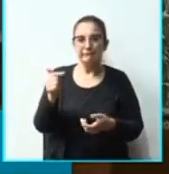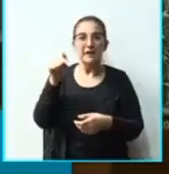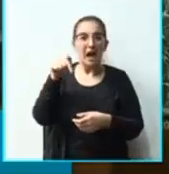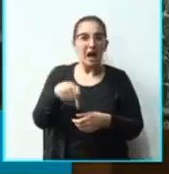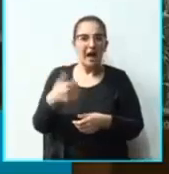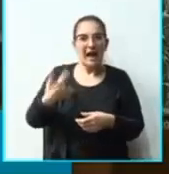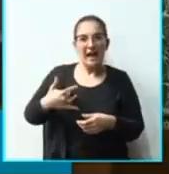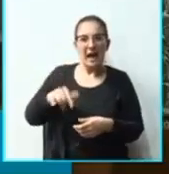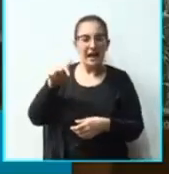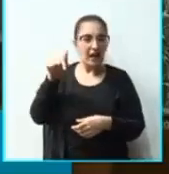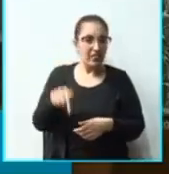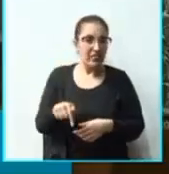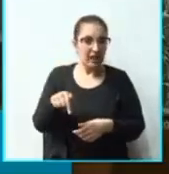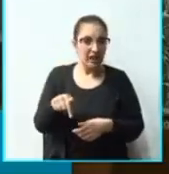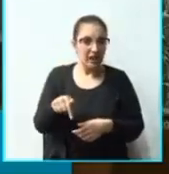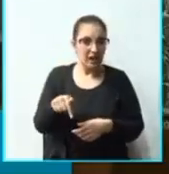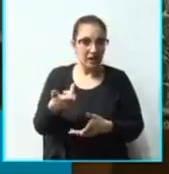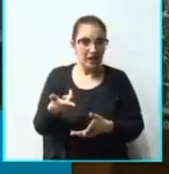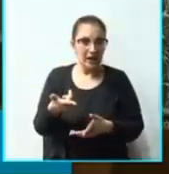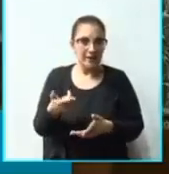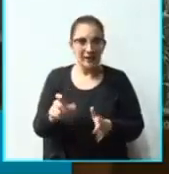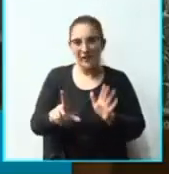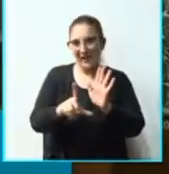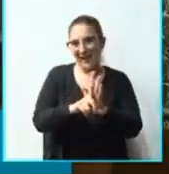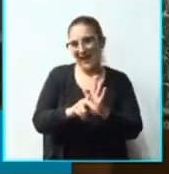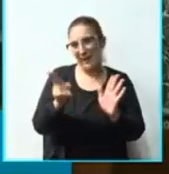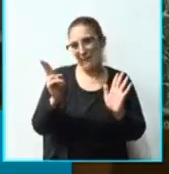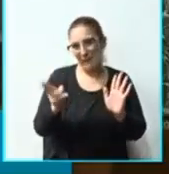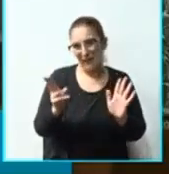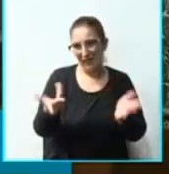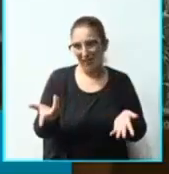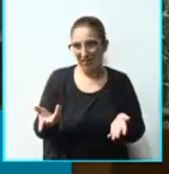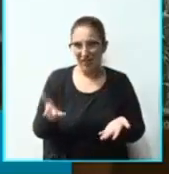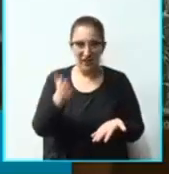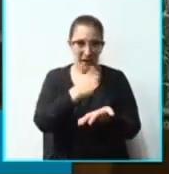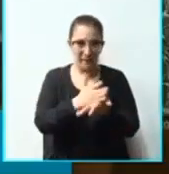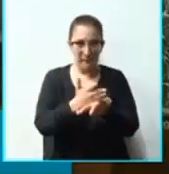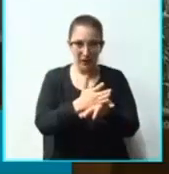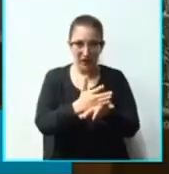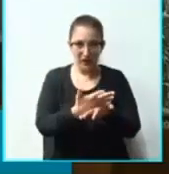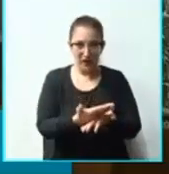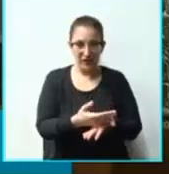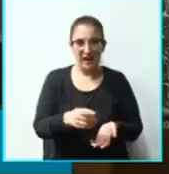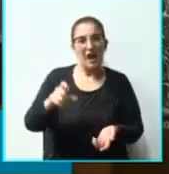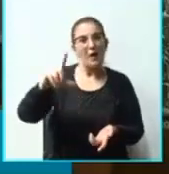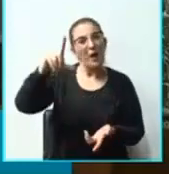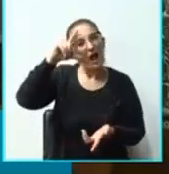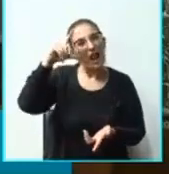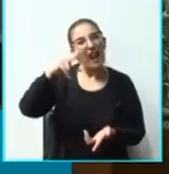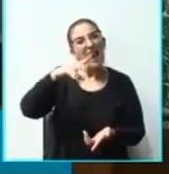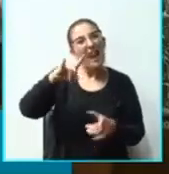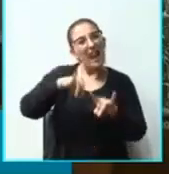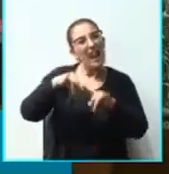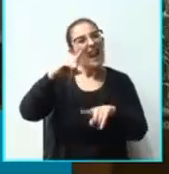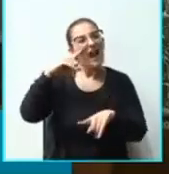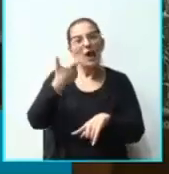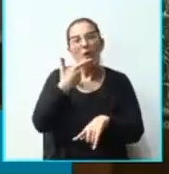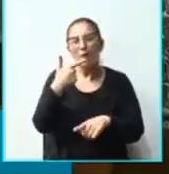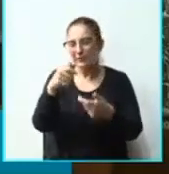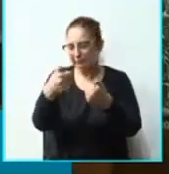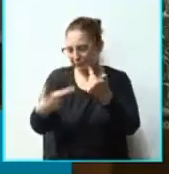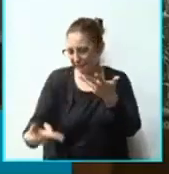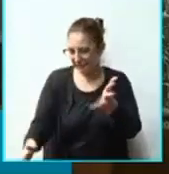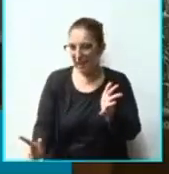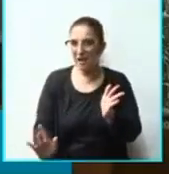todos estos años, violando la legislación de frontera, personajes como Lewis y demás se han ido quedando